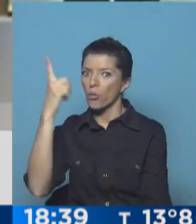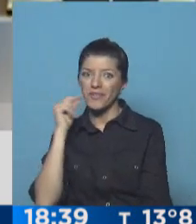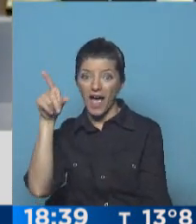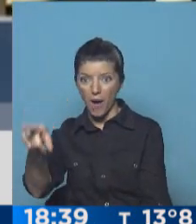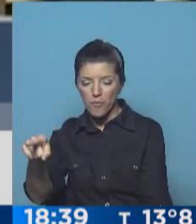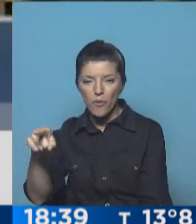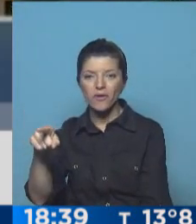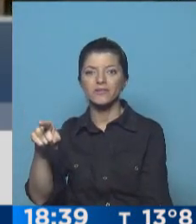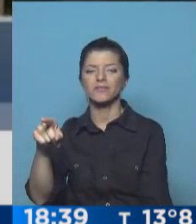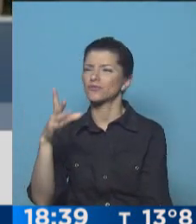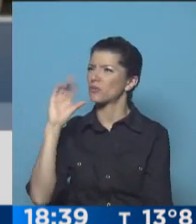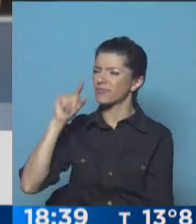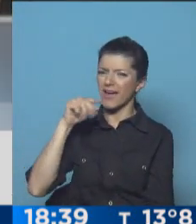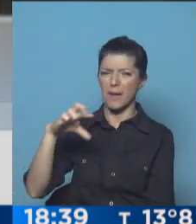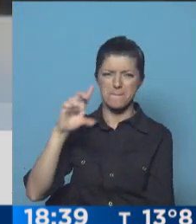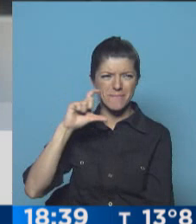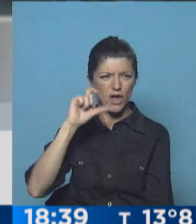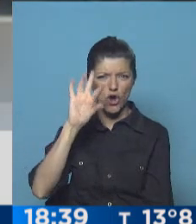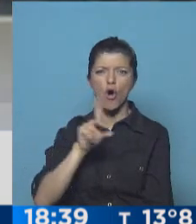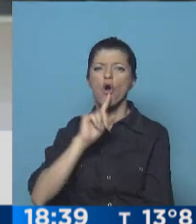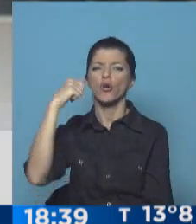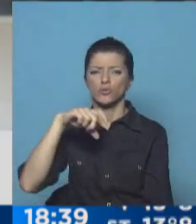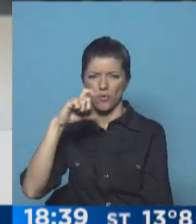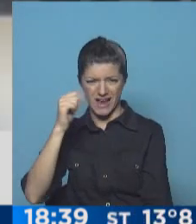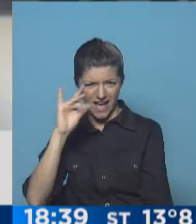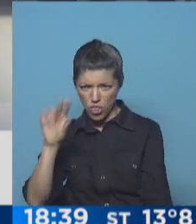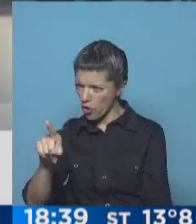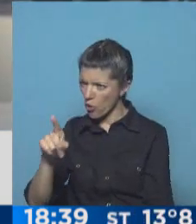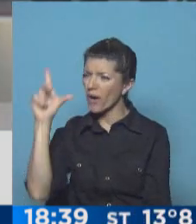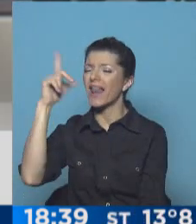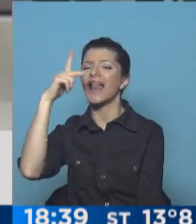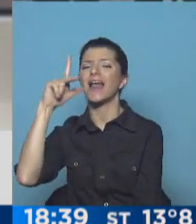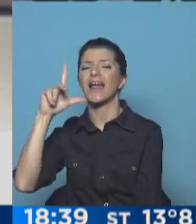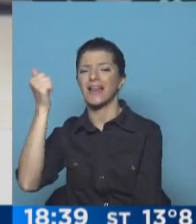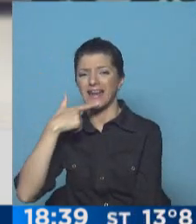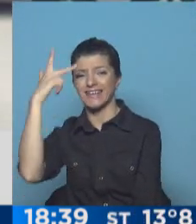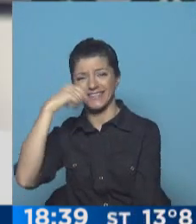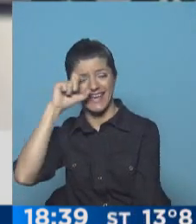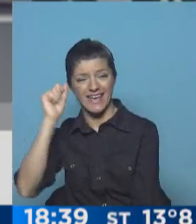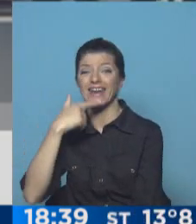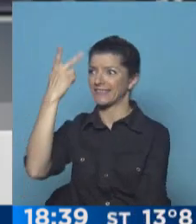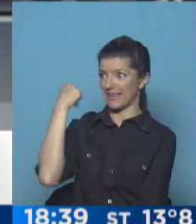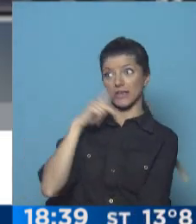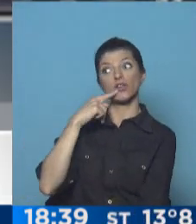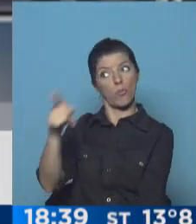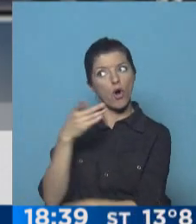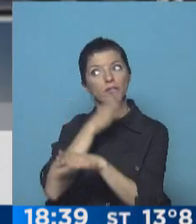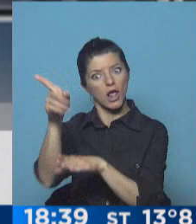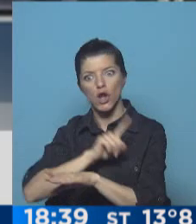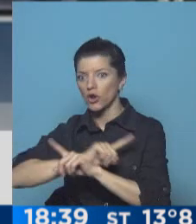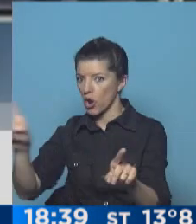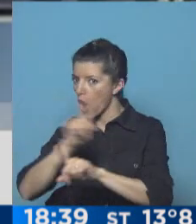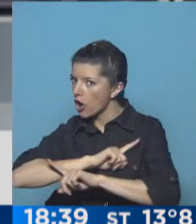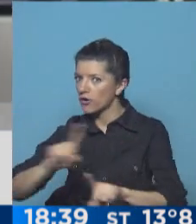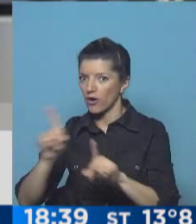allá por, no sé si Pico Truncado, ¿dónde estaba? En las Heras, y que Néstor te había dicho, no vayas. En